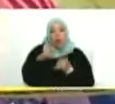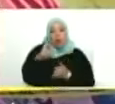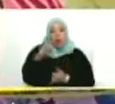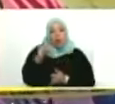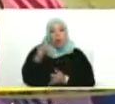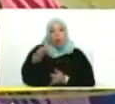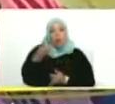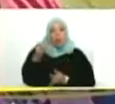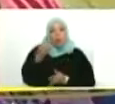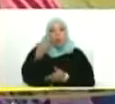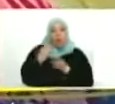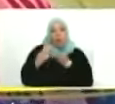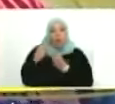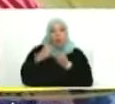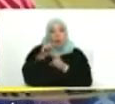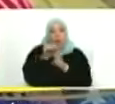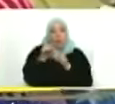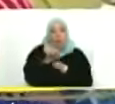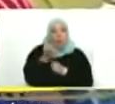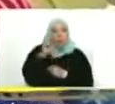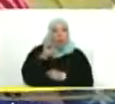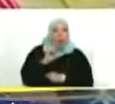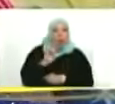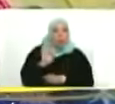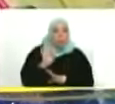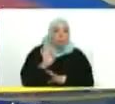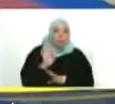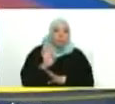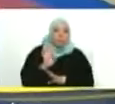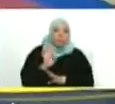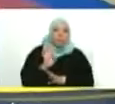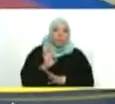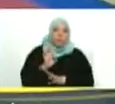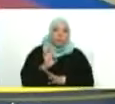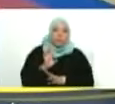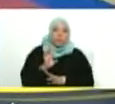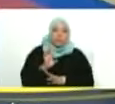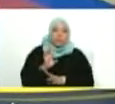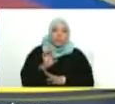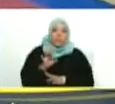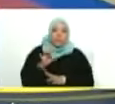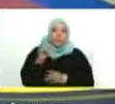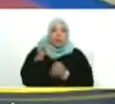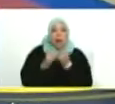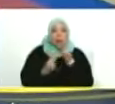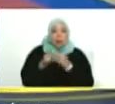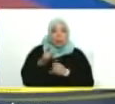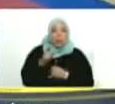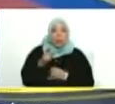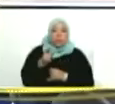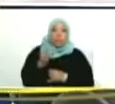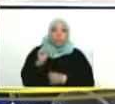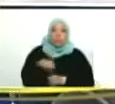Ponche crema ecológico, light. Sin picante. ¿Sí?